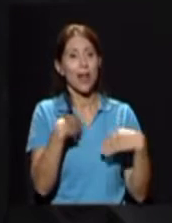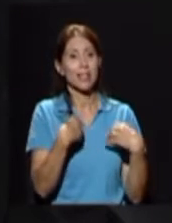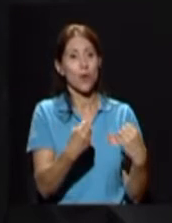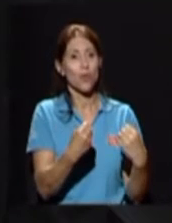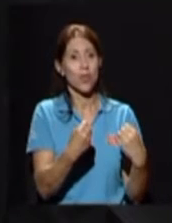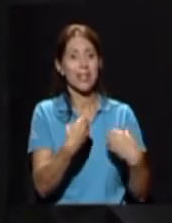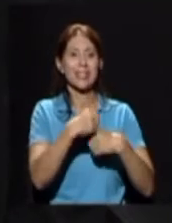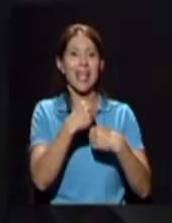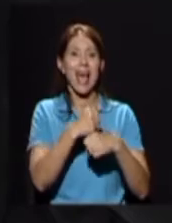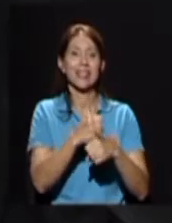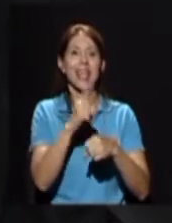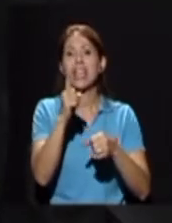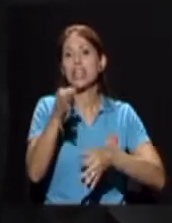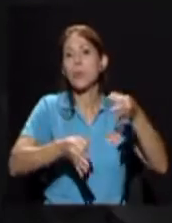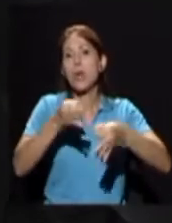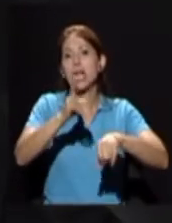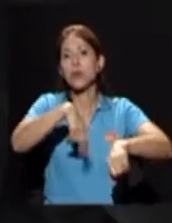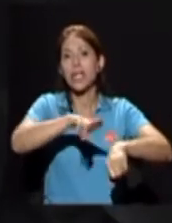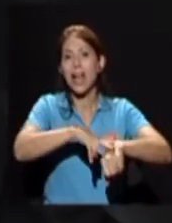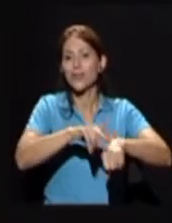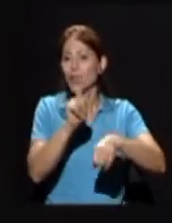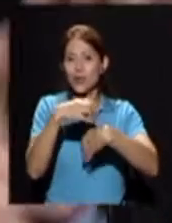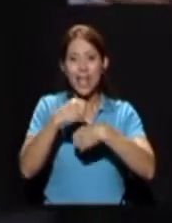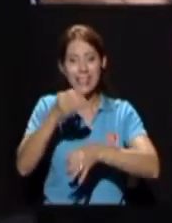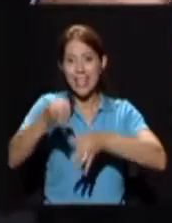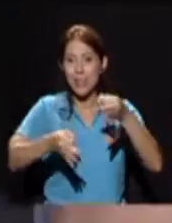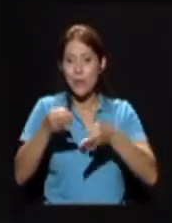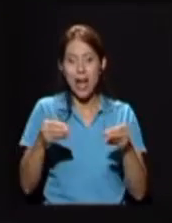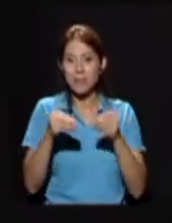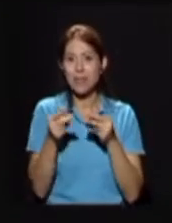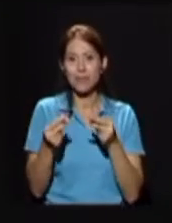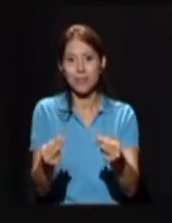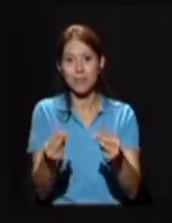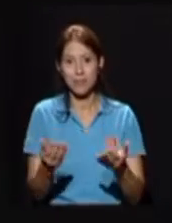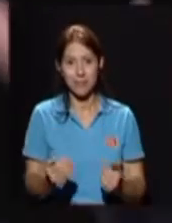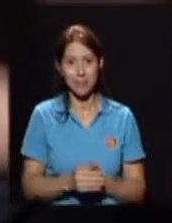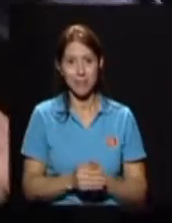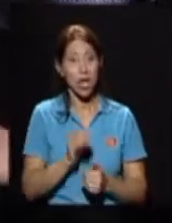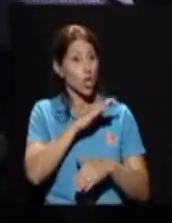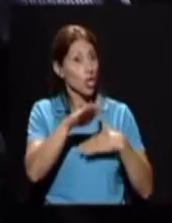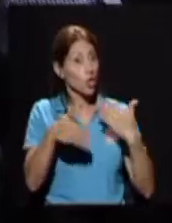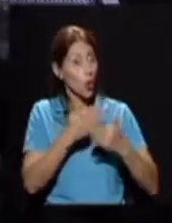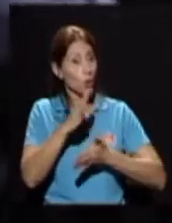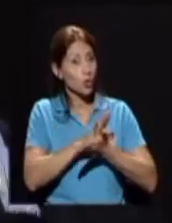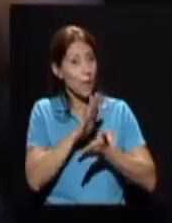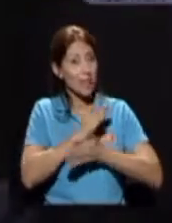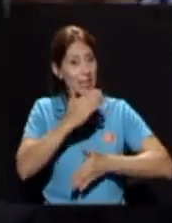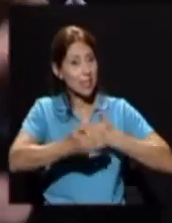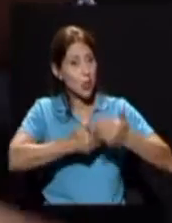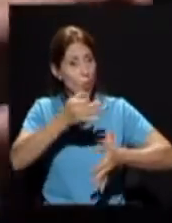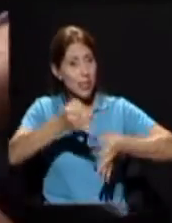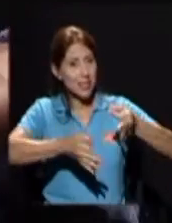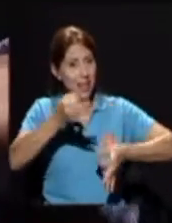ordinarios, no de última instancia. Entonces eso, digamos, y todos los demás trámites judiciales va al